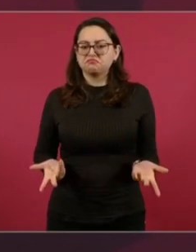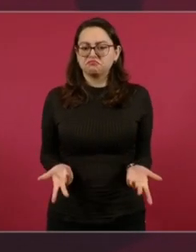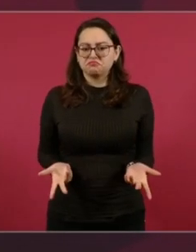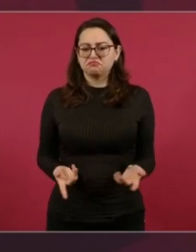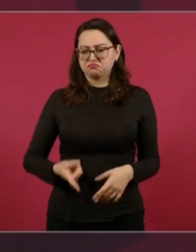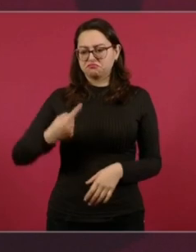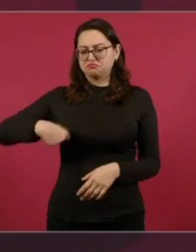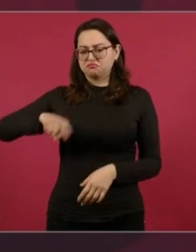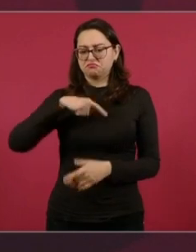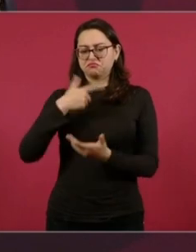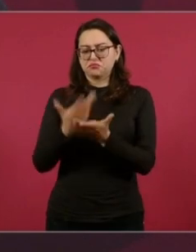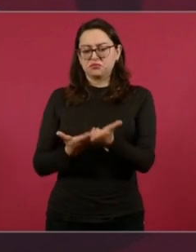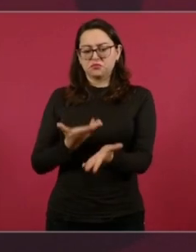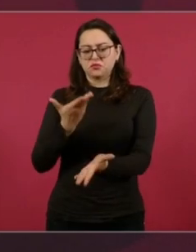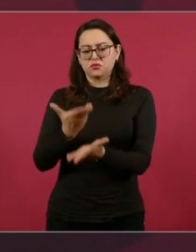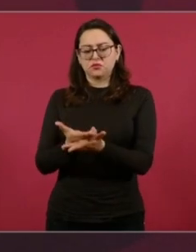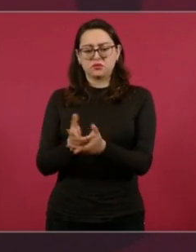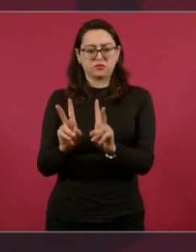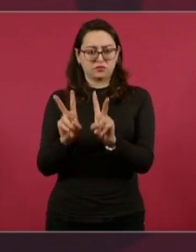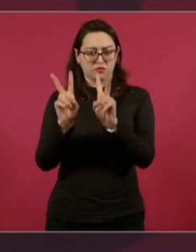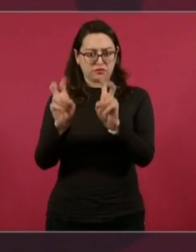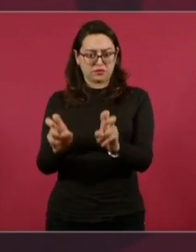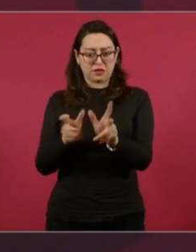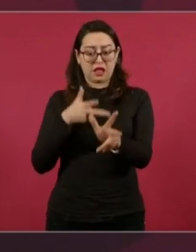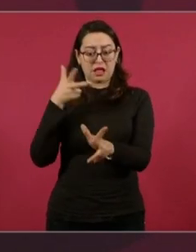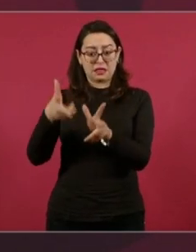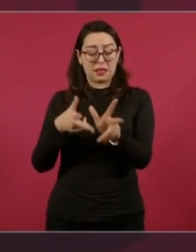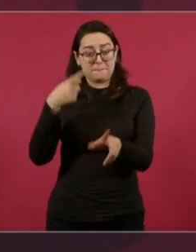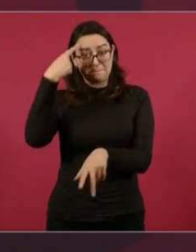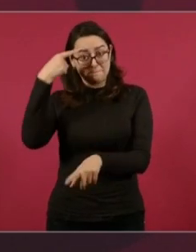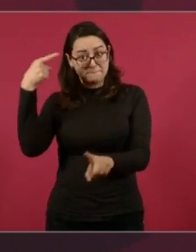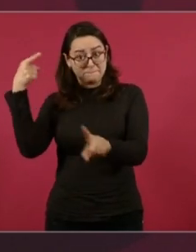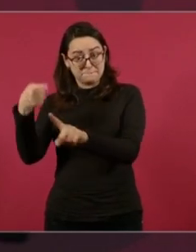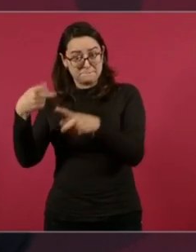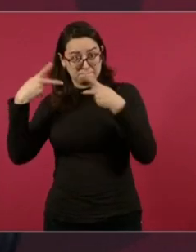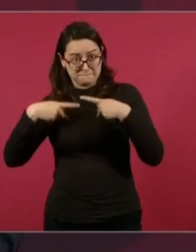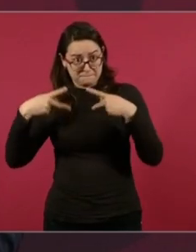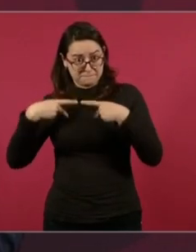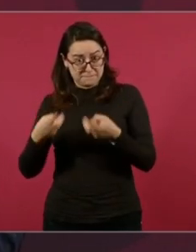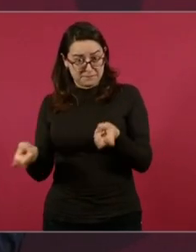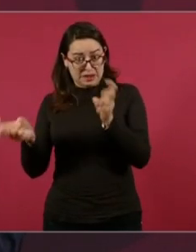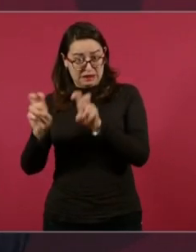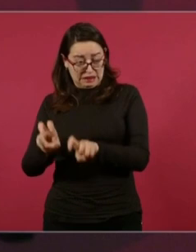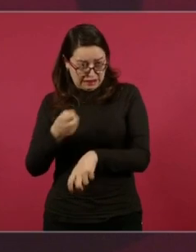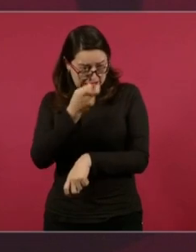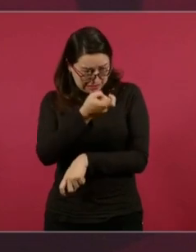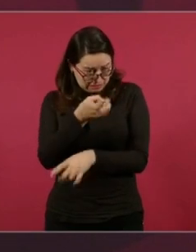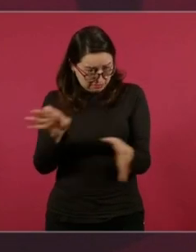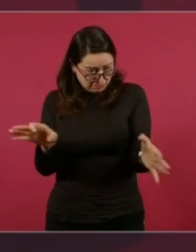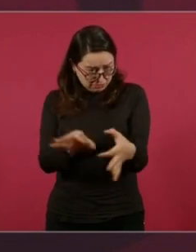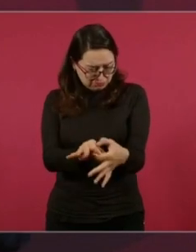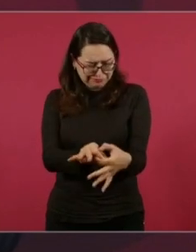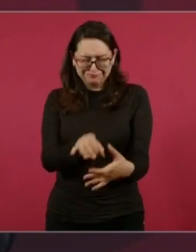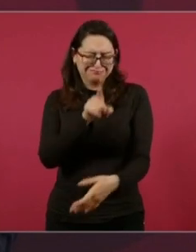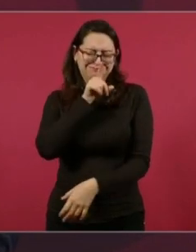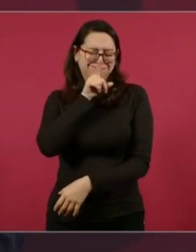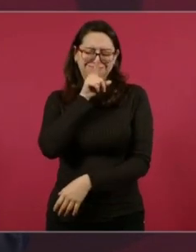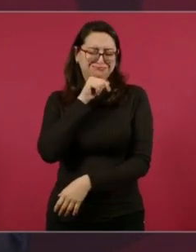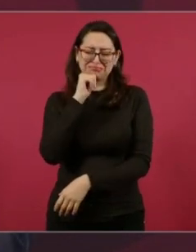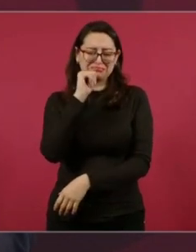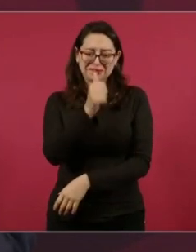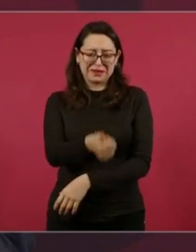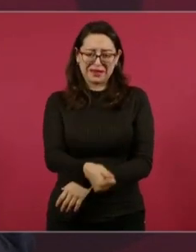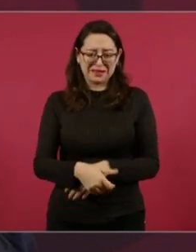nosotros, que es una iniciativa de las que voy a enviar.